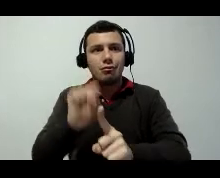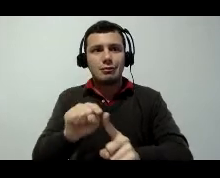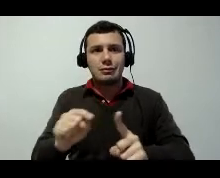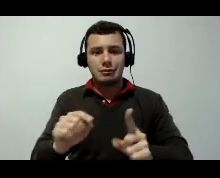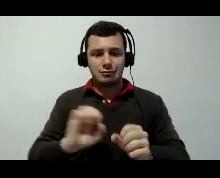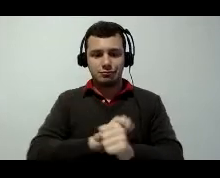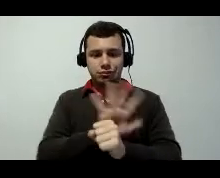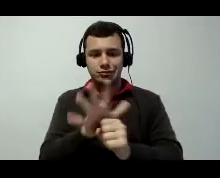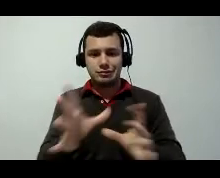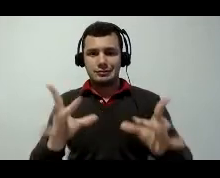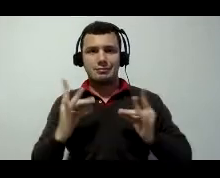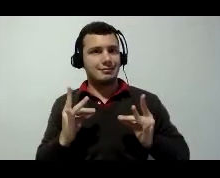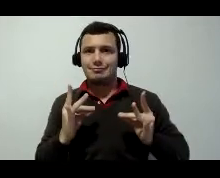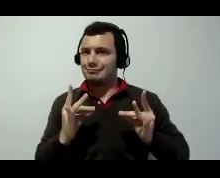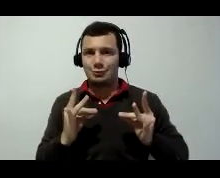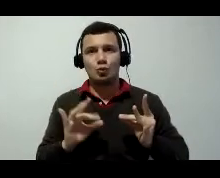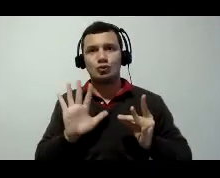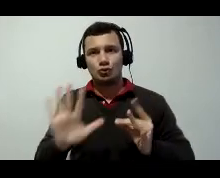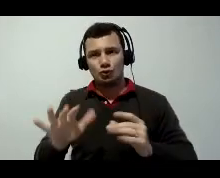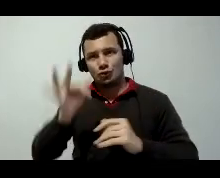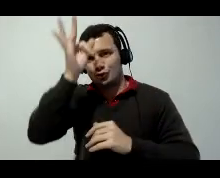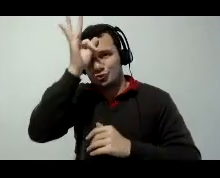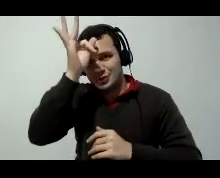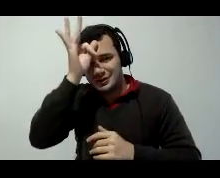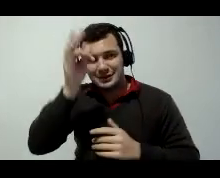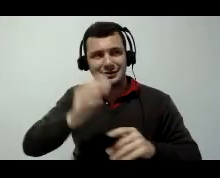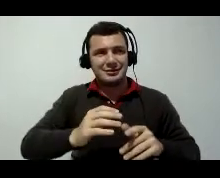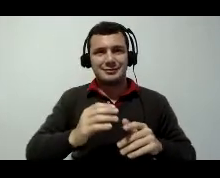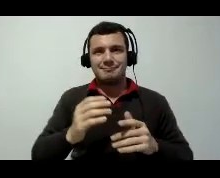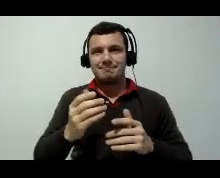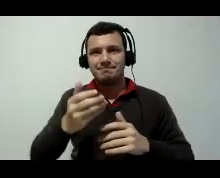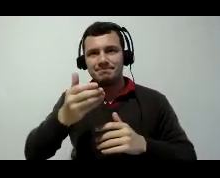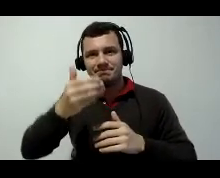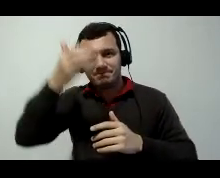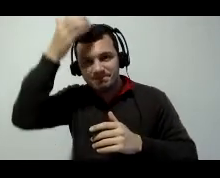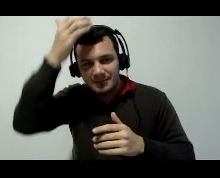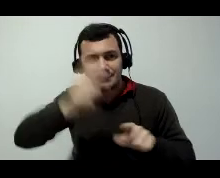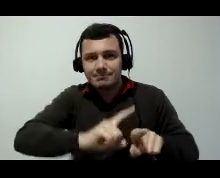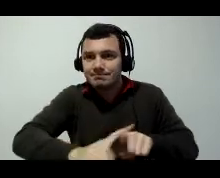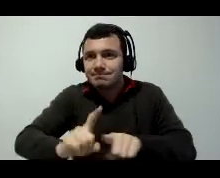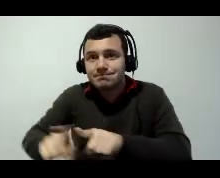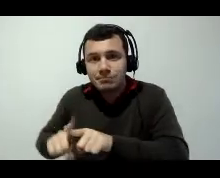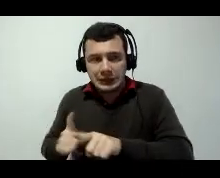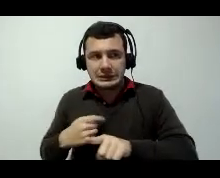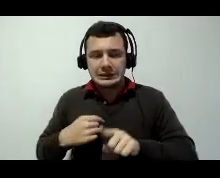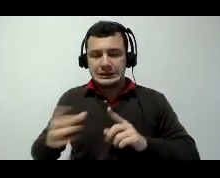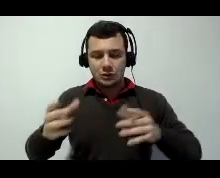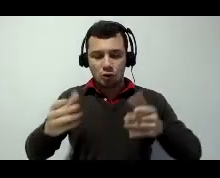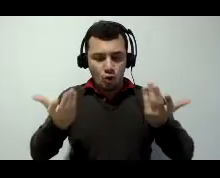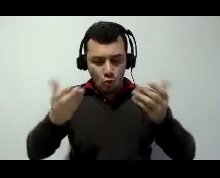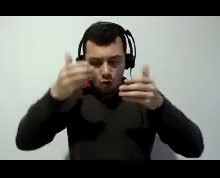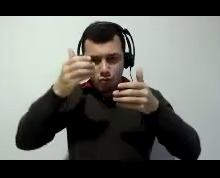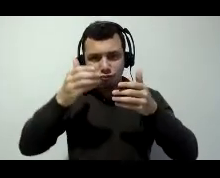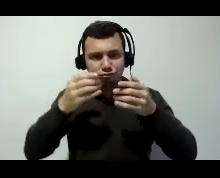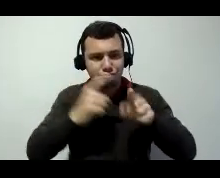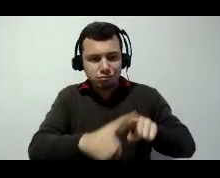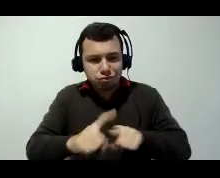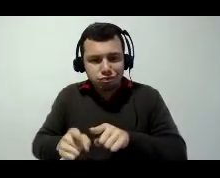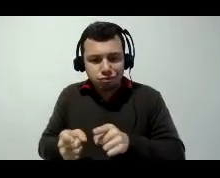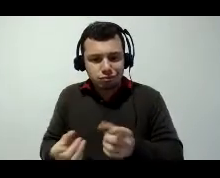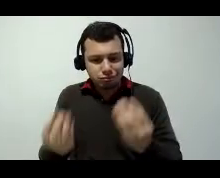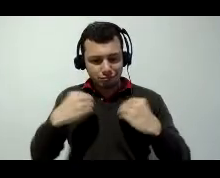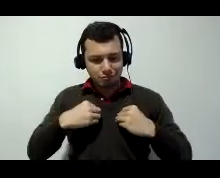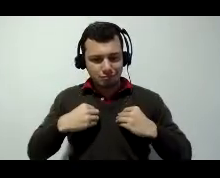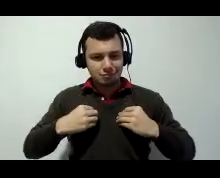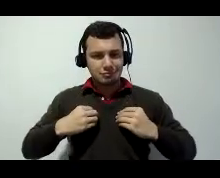¿Qué nos dice este documento? Tiene 4 columnas, que es lo que vamos a estar revisando en la tarde de hoy. Una donde está relacionado el